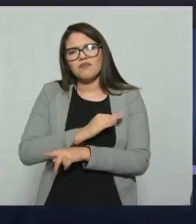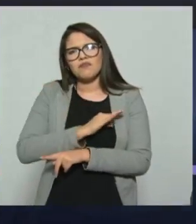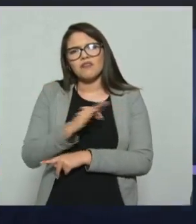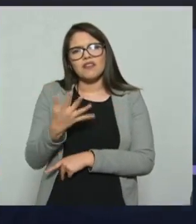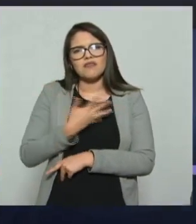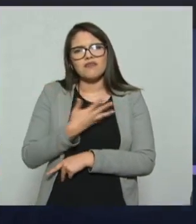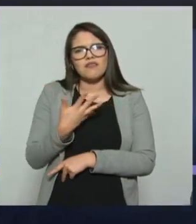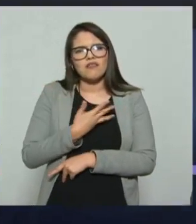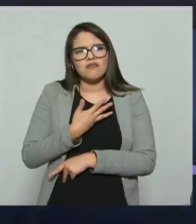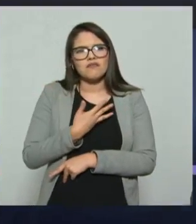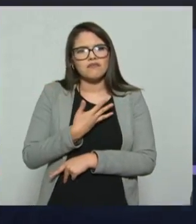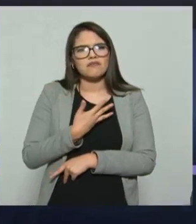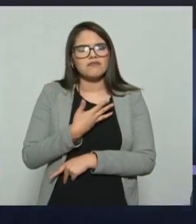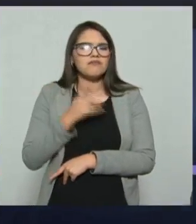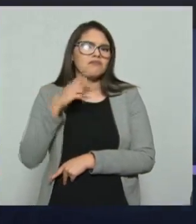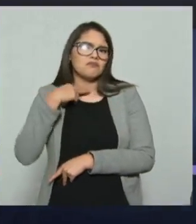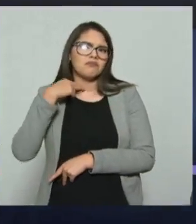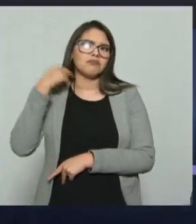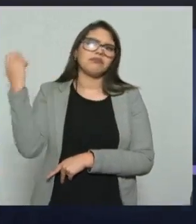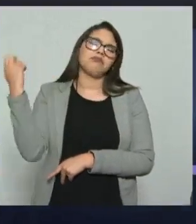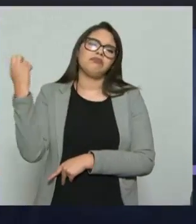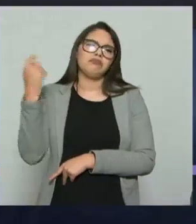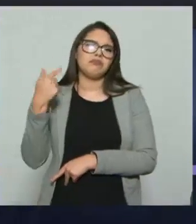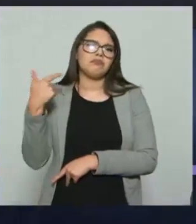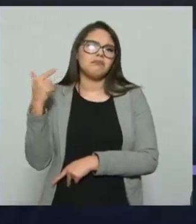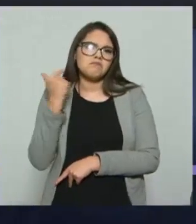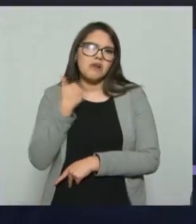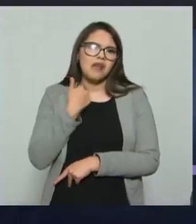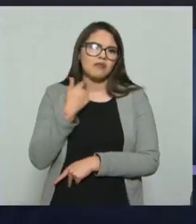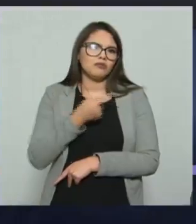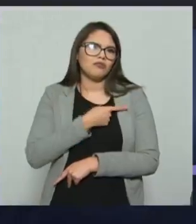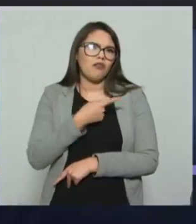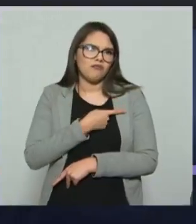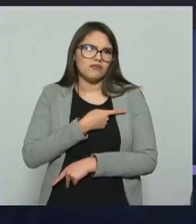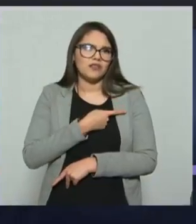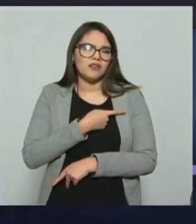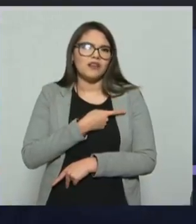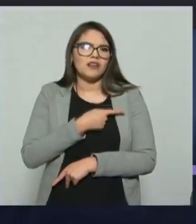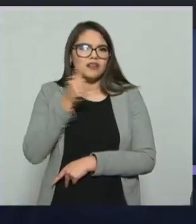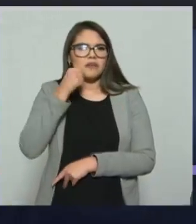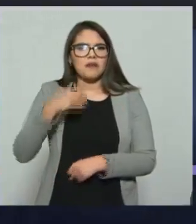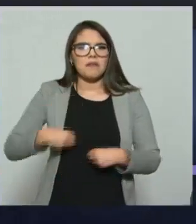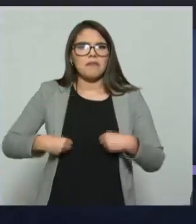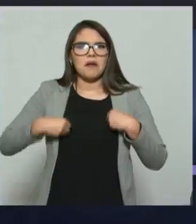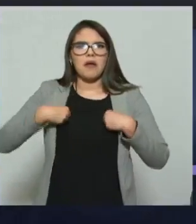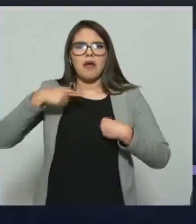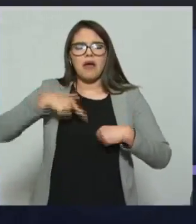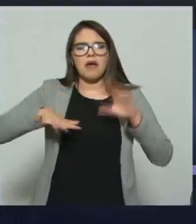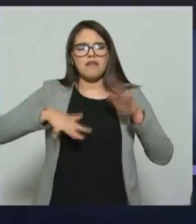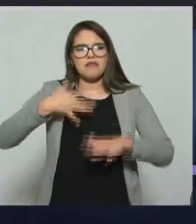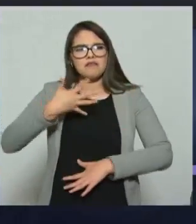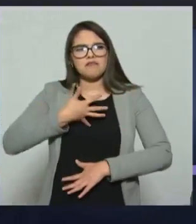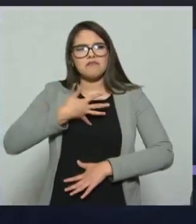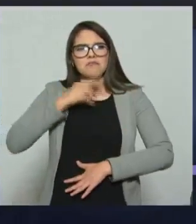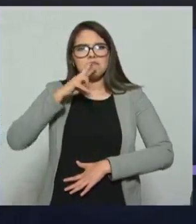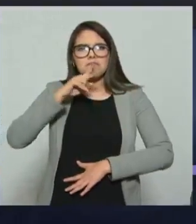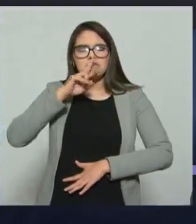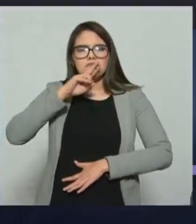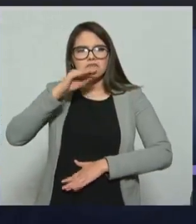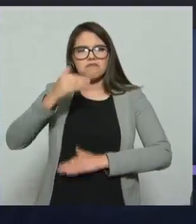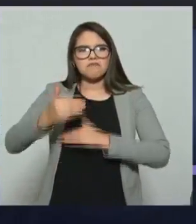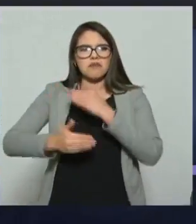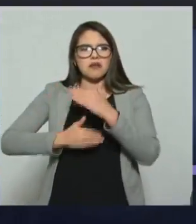hacia los suicidios. Es la época de la vida en donde tienes las mejores proyecciones,